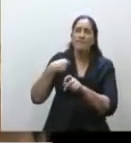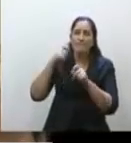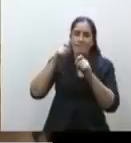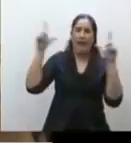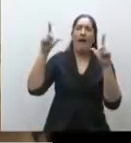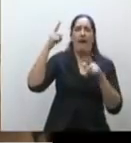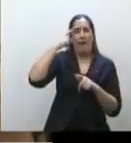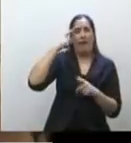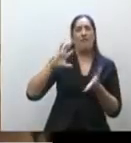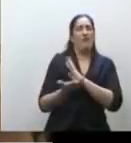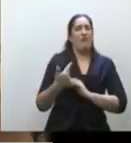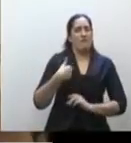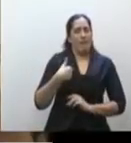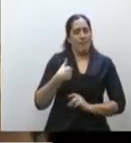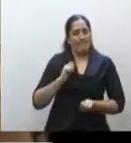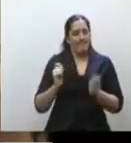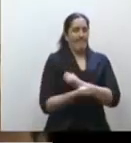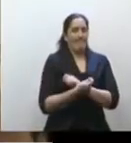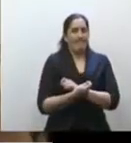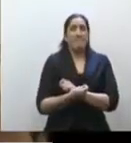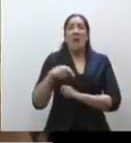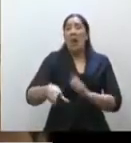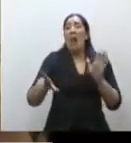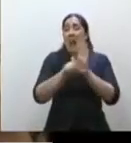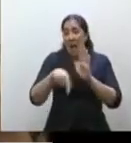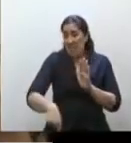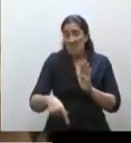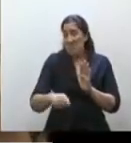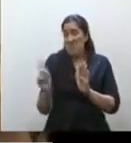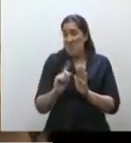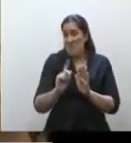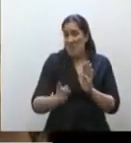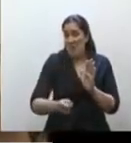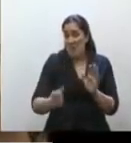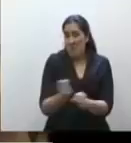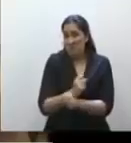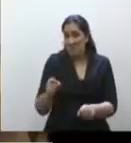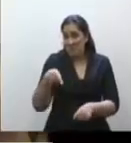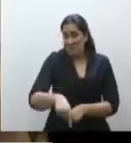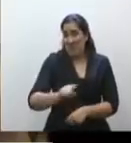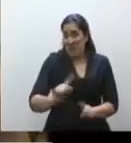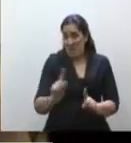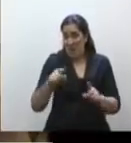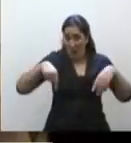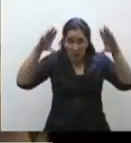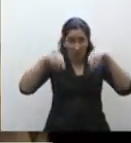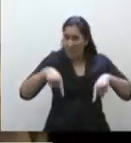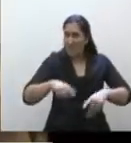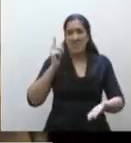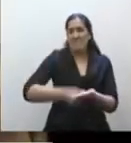Esta ley no va a salir esta noche, pero mire, quiero decirle a todos y a todas que no será este año,